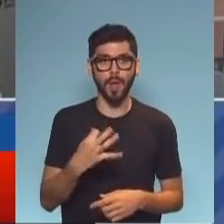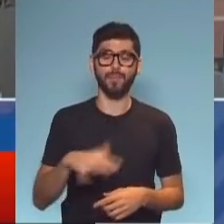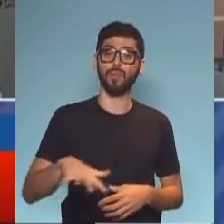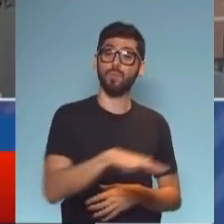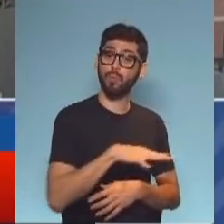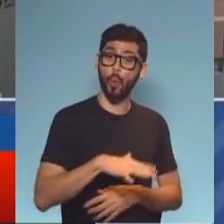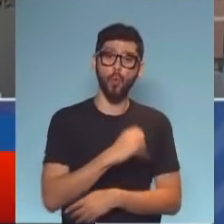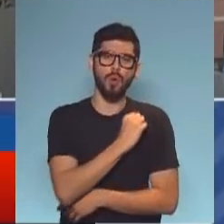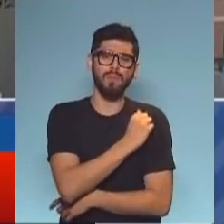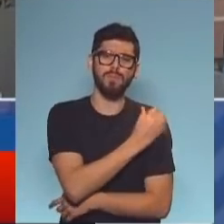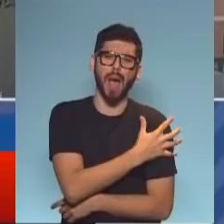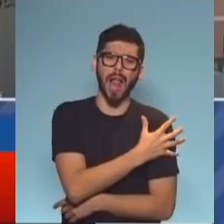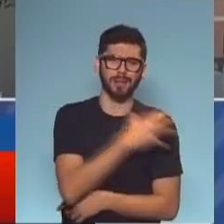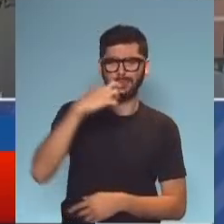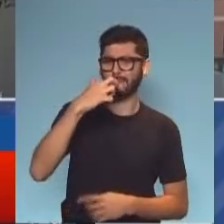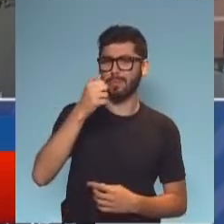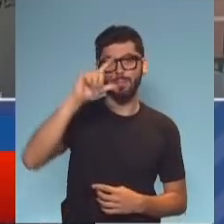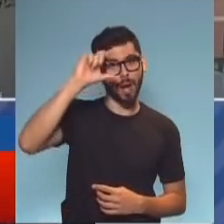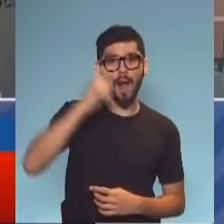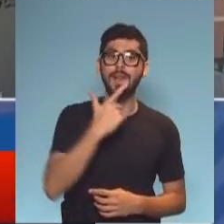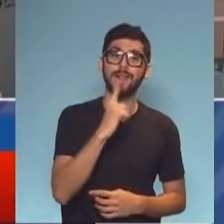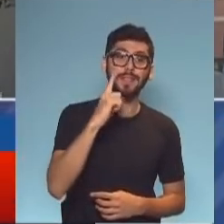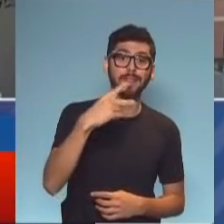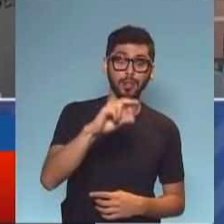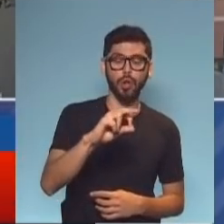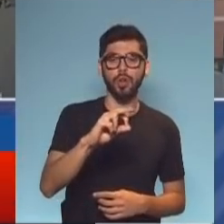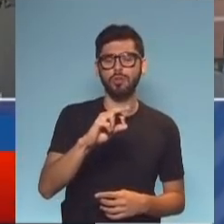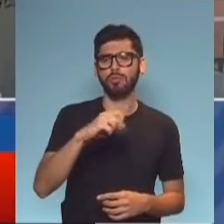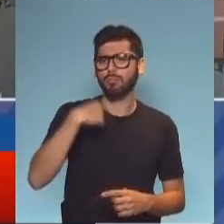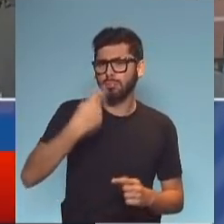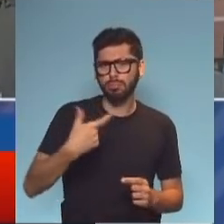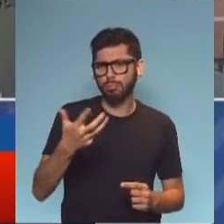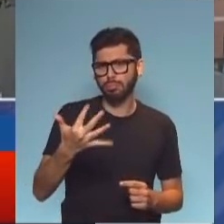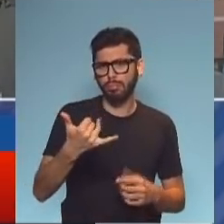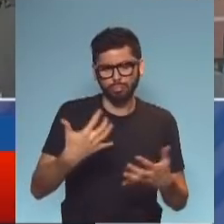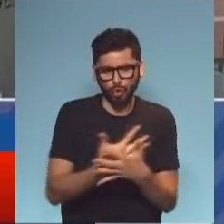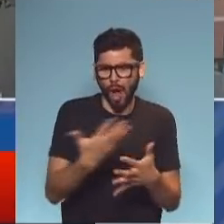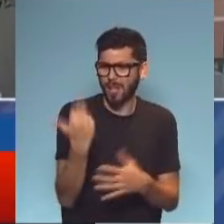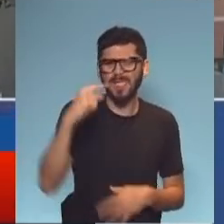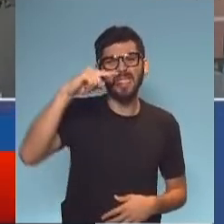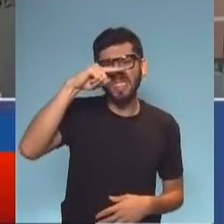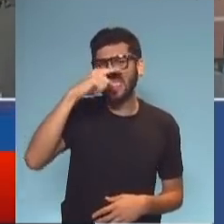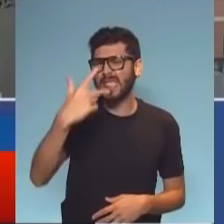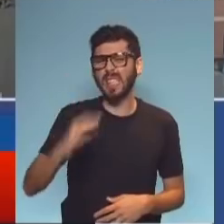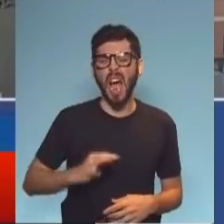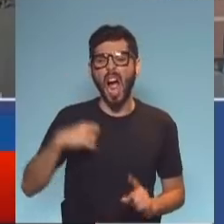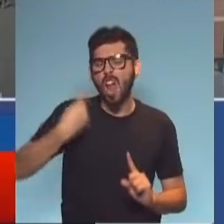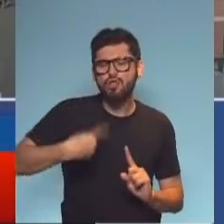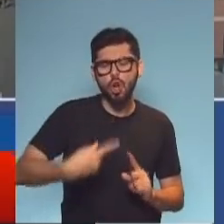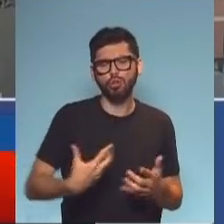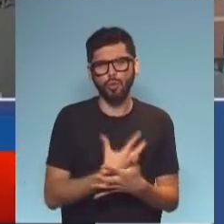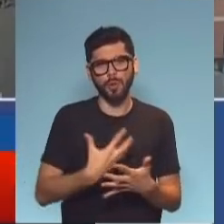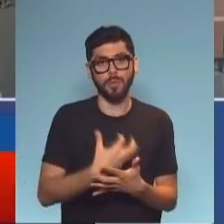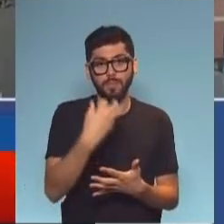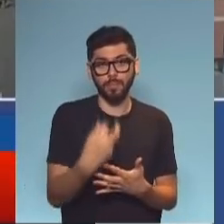palestino sufre de una forma cotidiana a lo largo de los últimos 73 años. De hecho, en 3